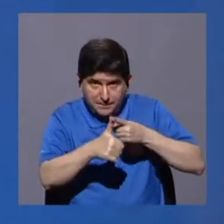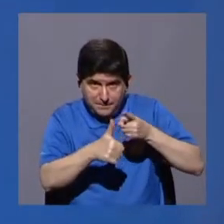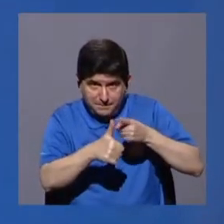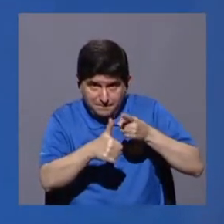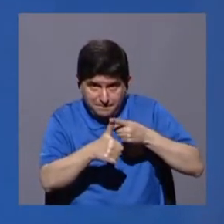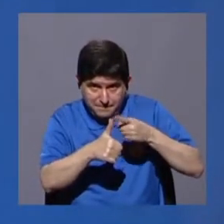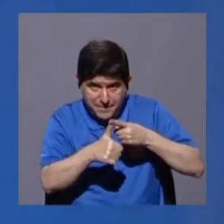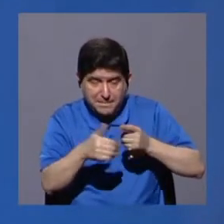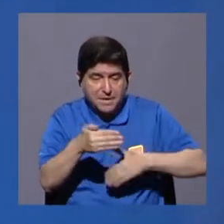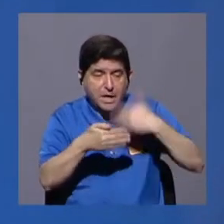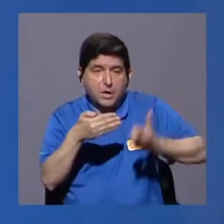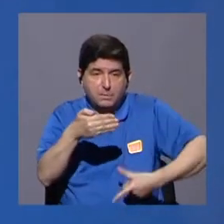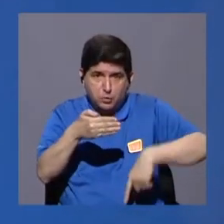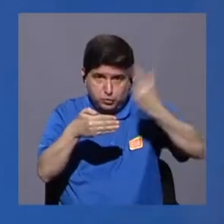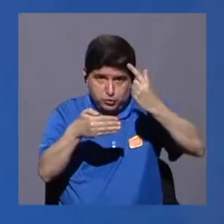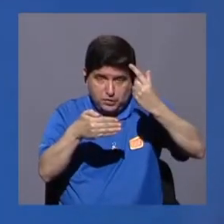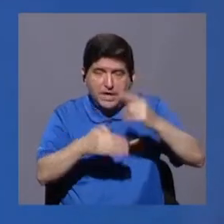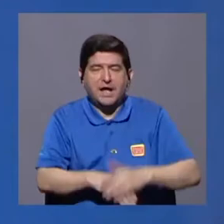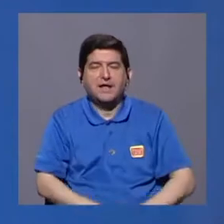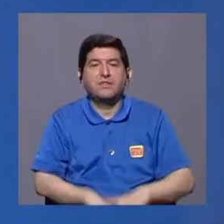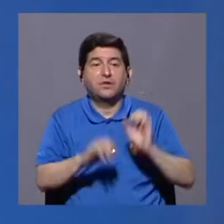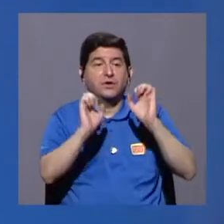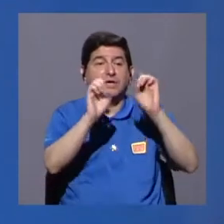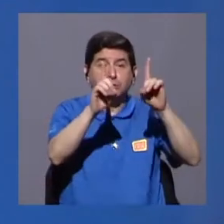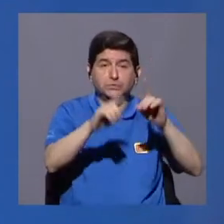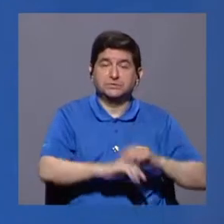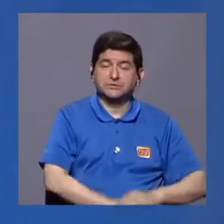posgrado es en educación